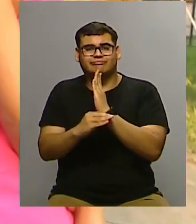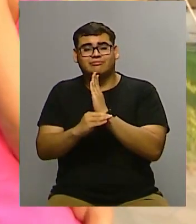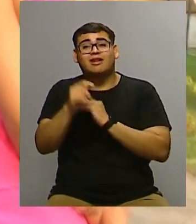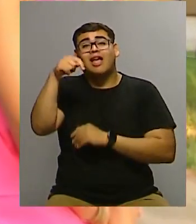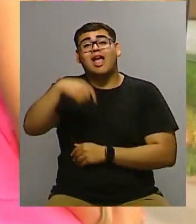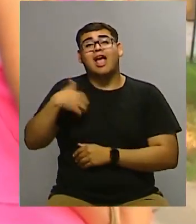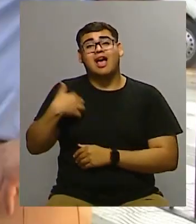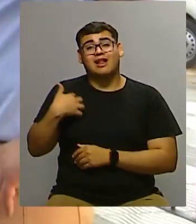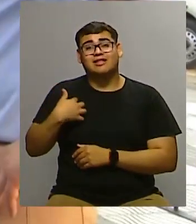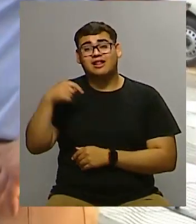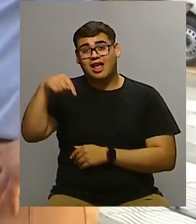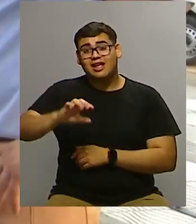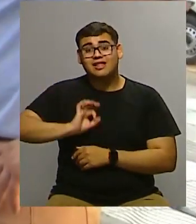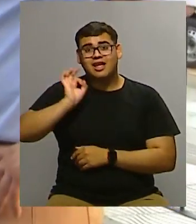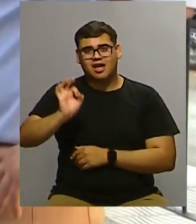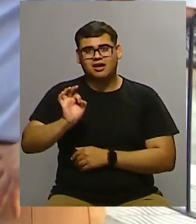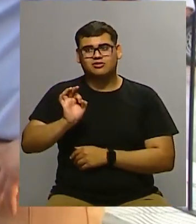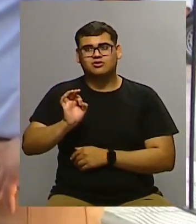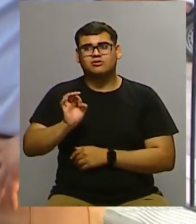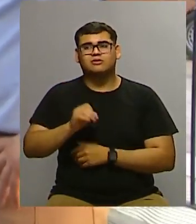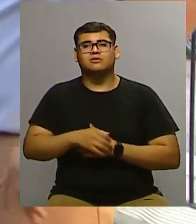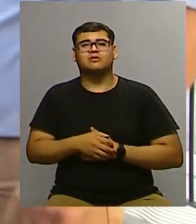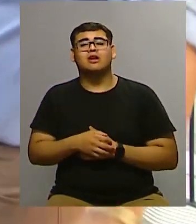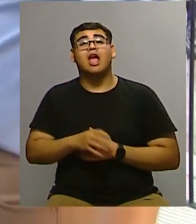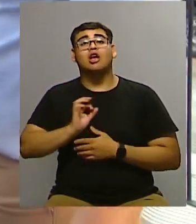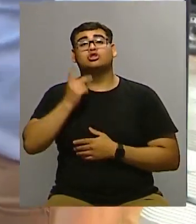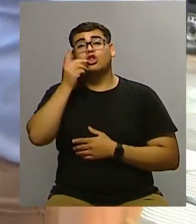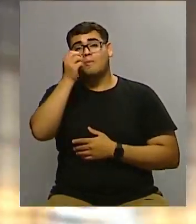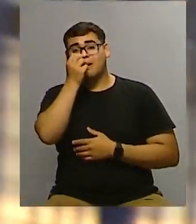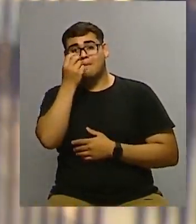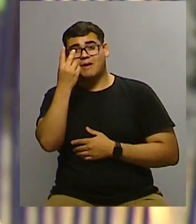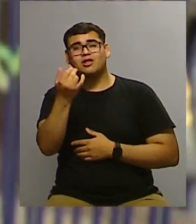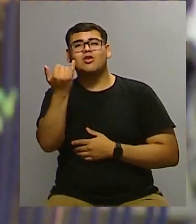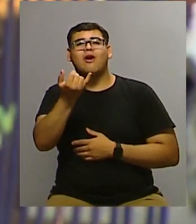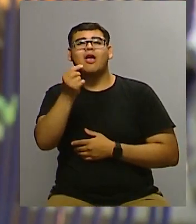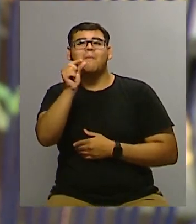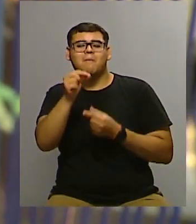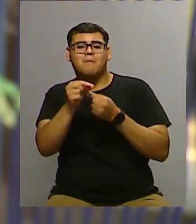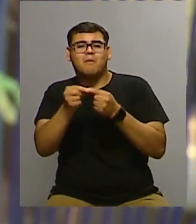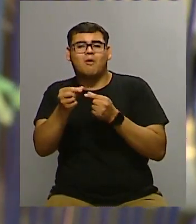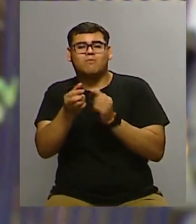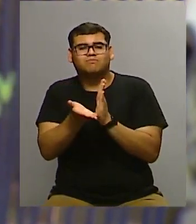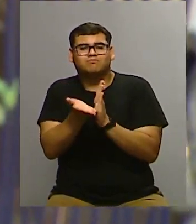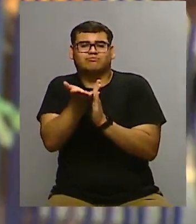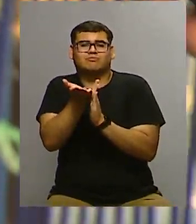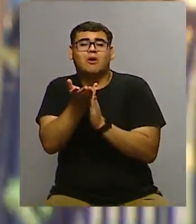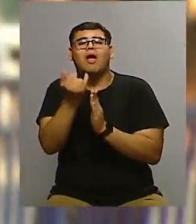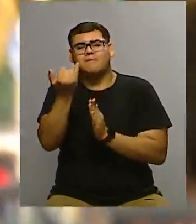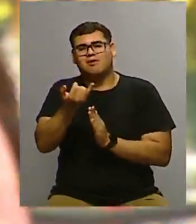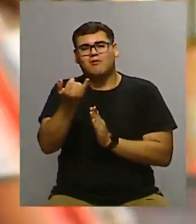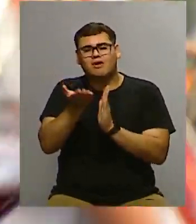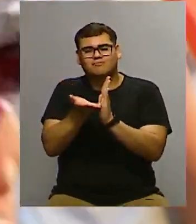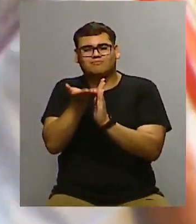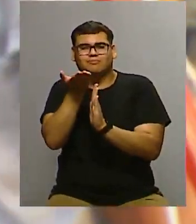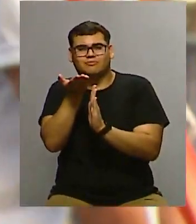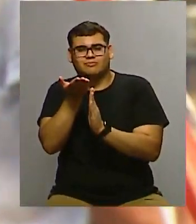en este año, en 2022, un crecimiento leve, pero crecimiento.